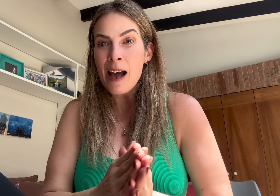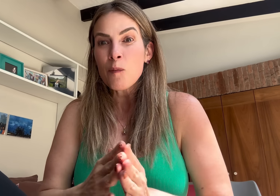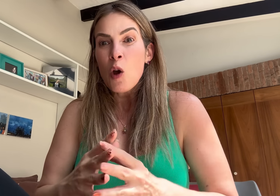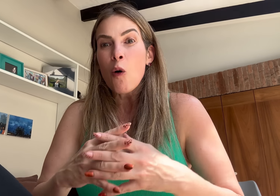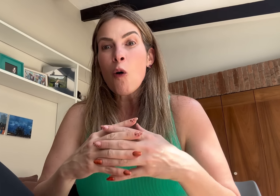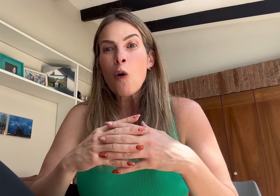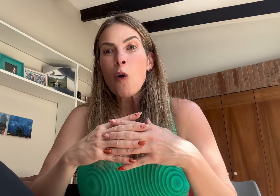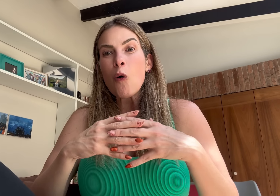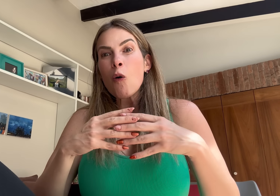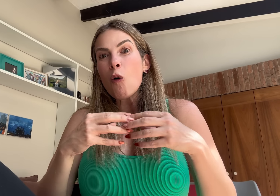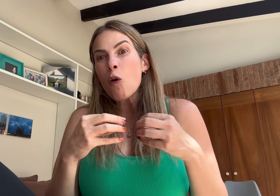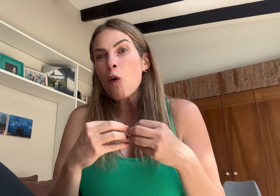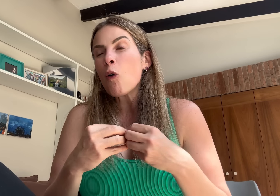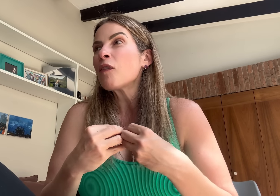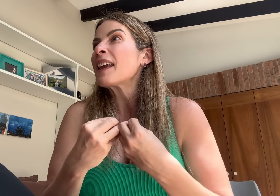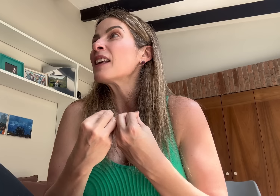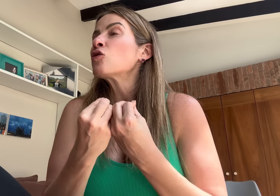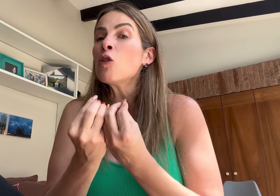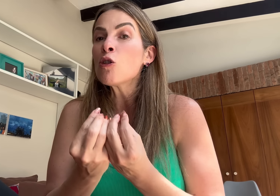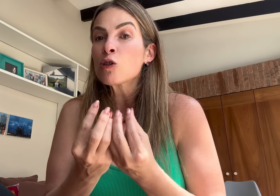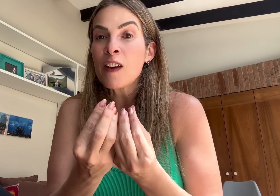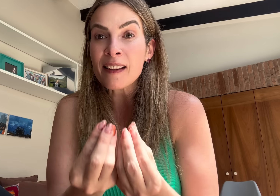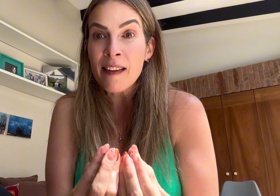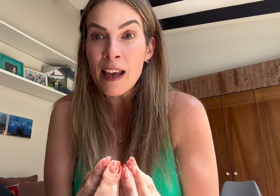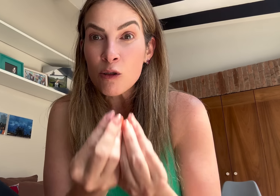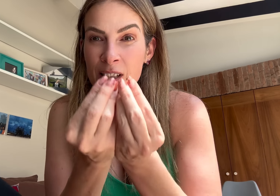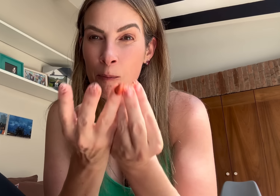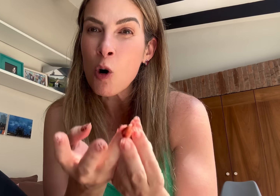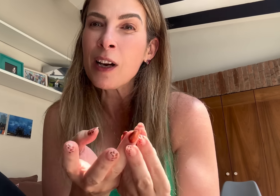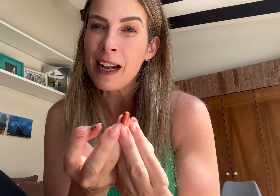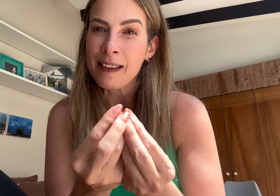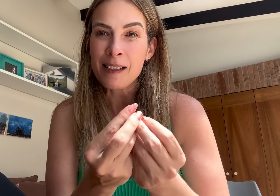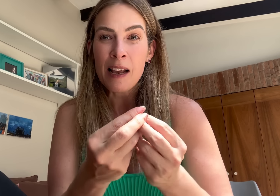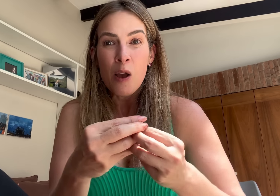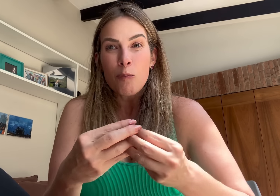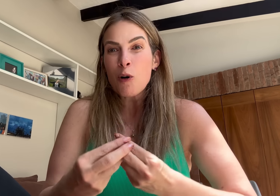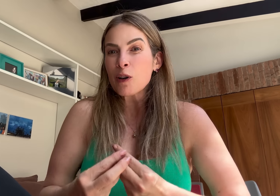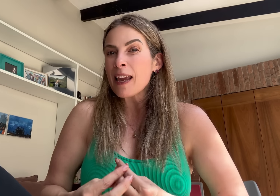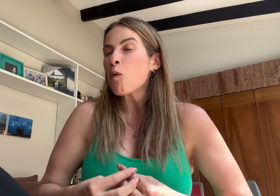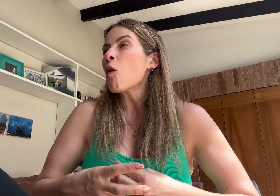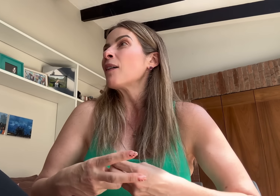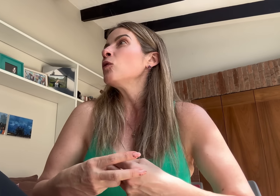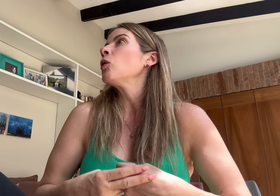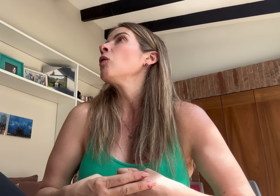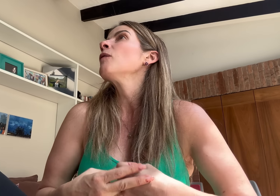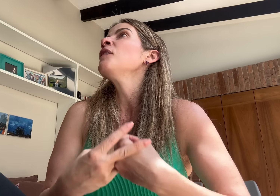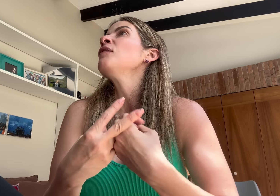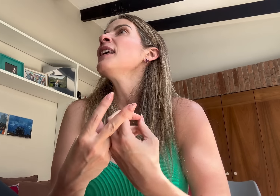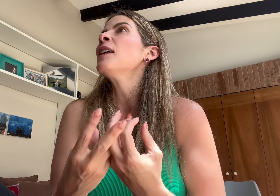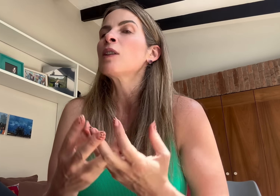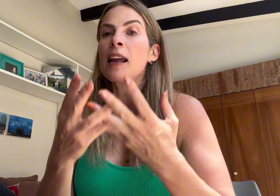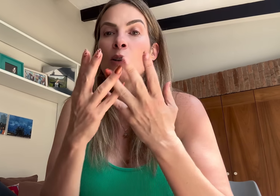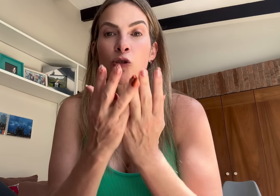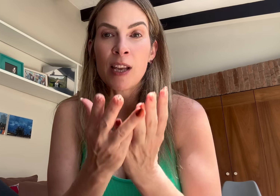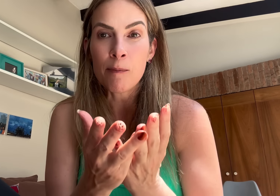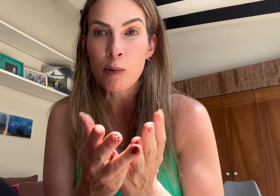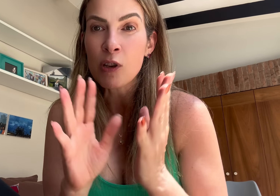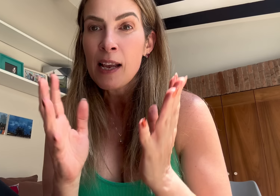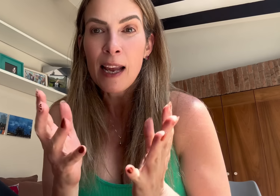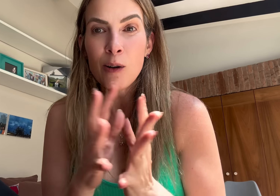congruencia, o de que son los verdaderos demócratas, porque cuando vivieron en